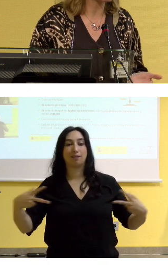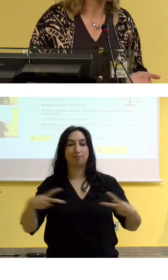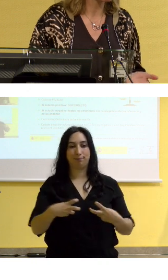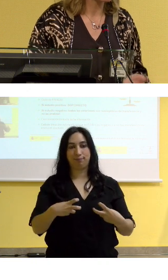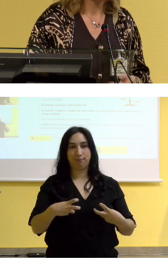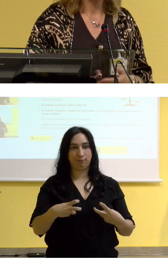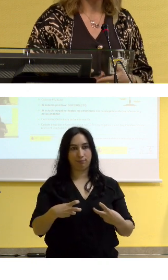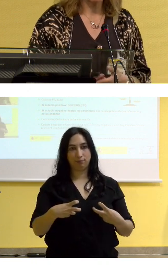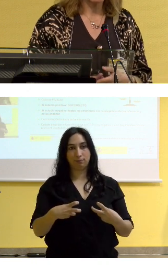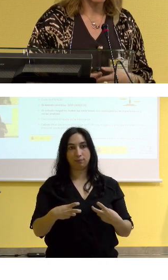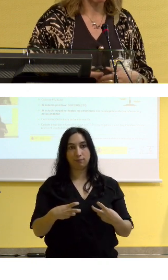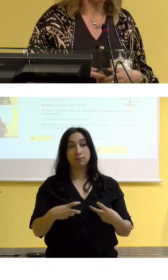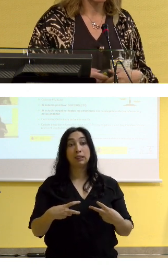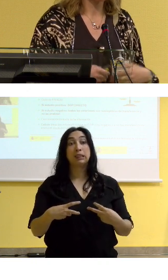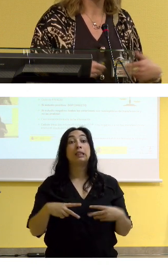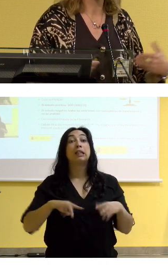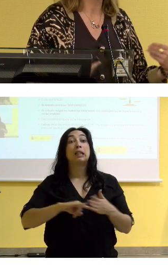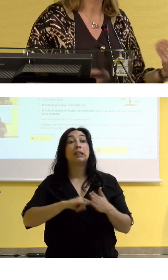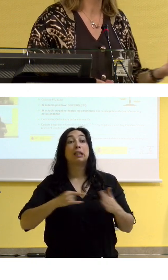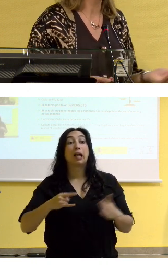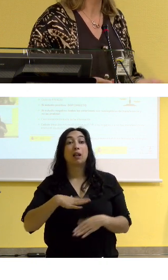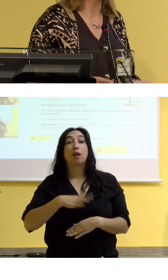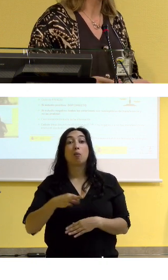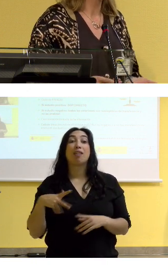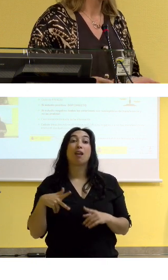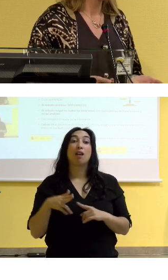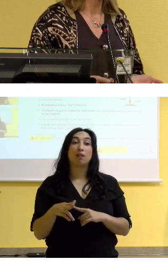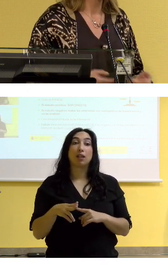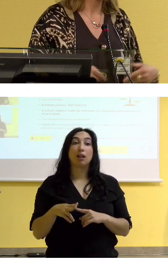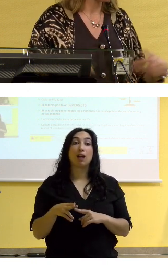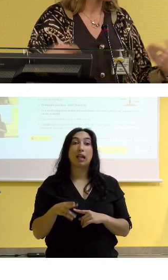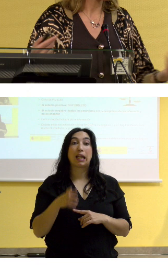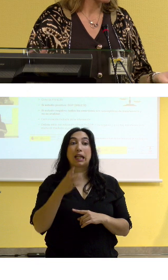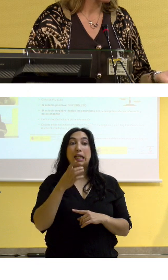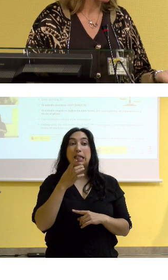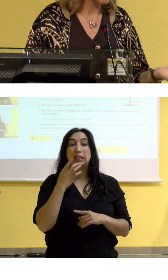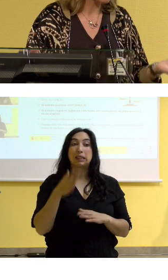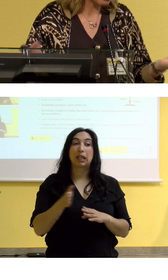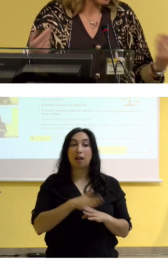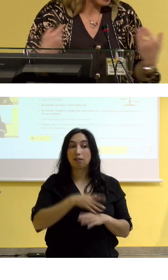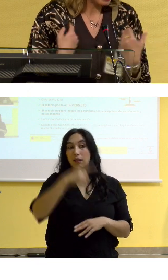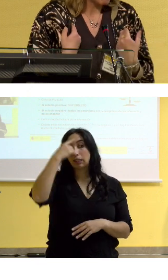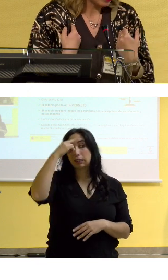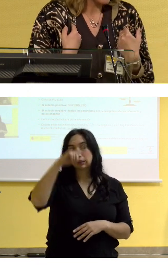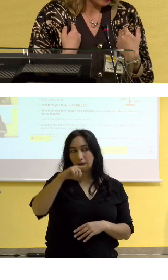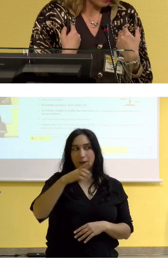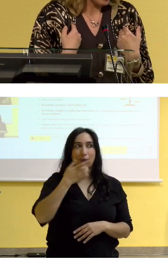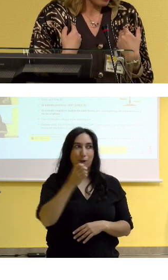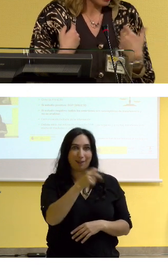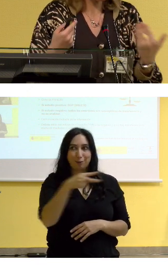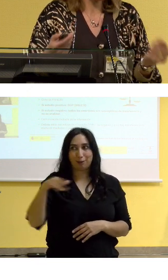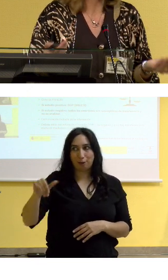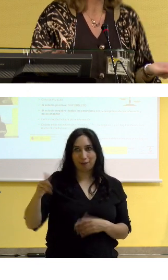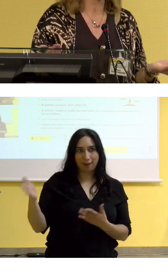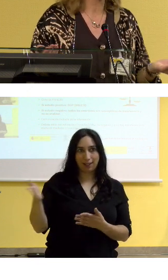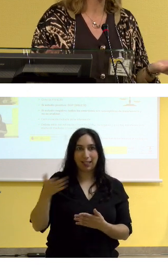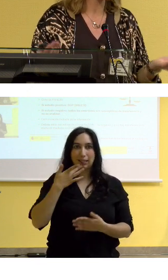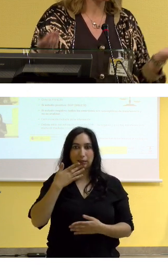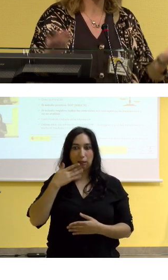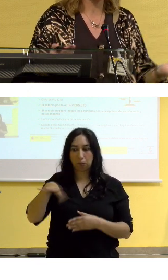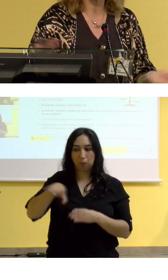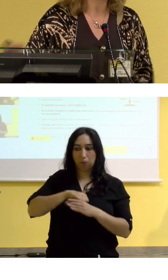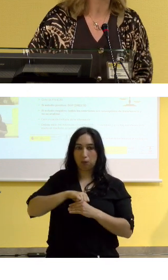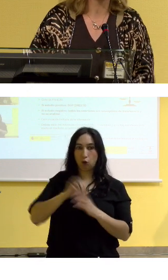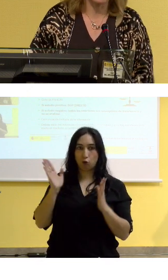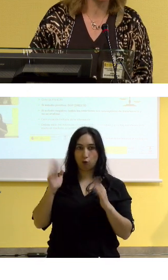in vitro. Técnica que se podría haber evitado si tú ya sabes, porque tenemos el resultado, si no son portadores,